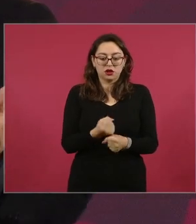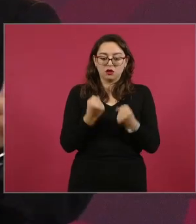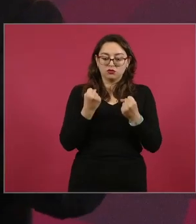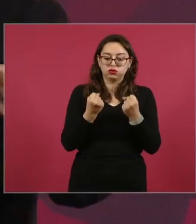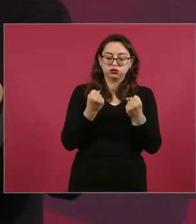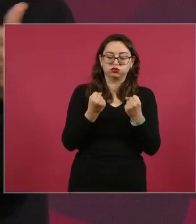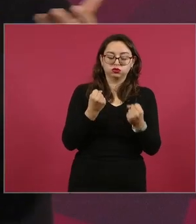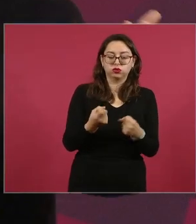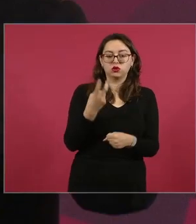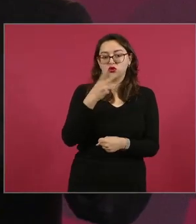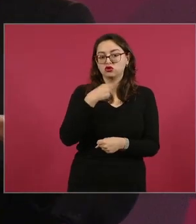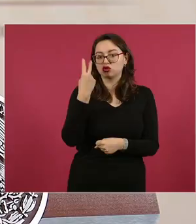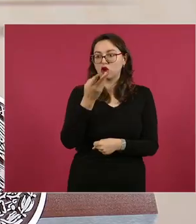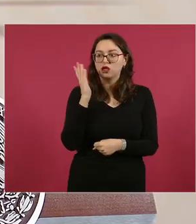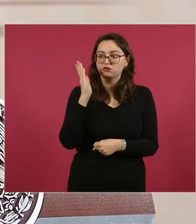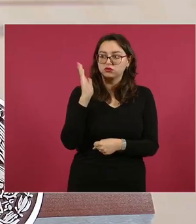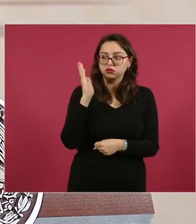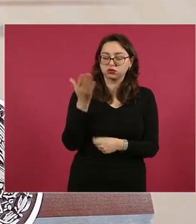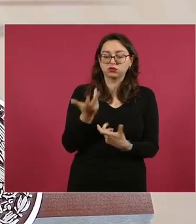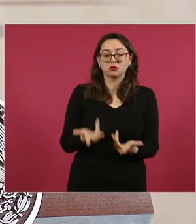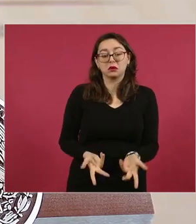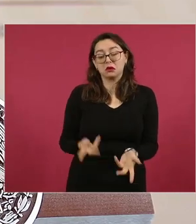2-3 horas al día aquí en la ciudad,